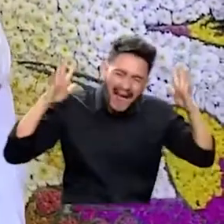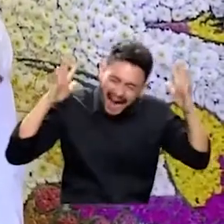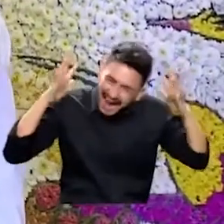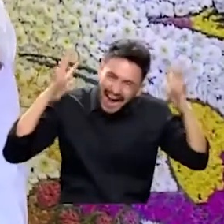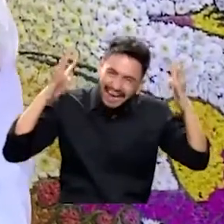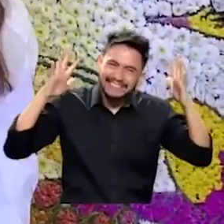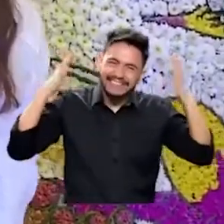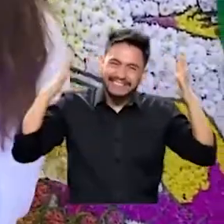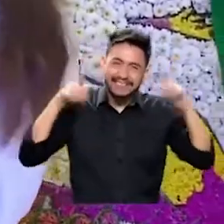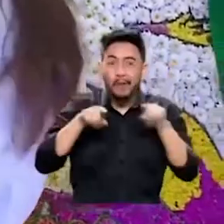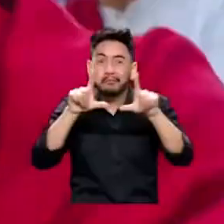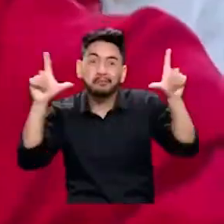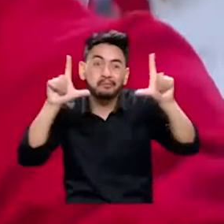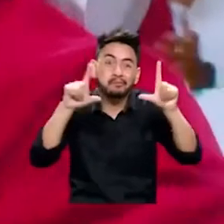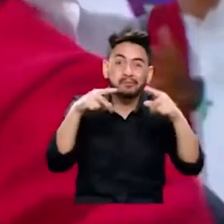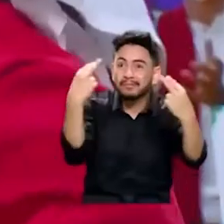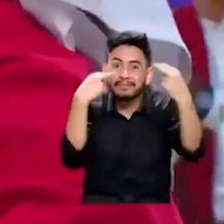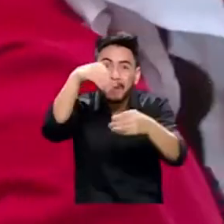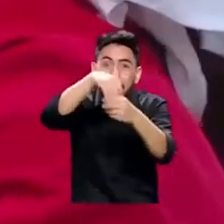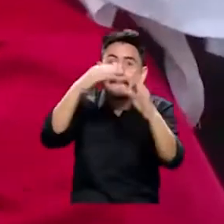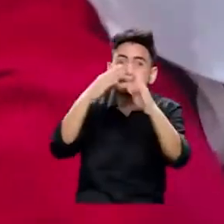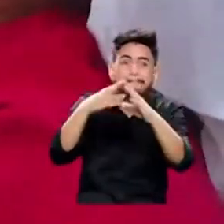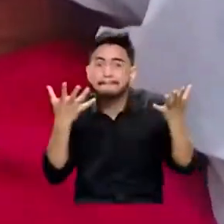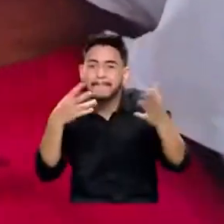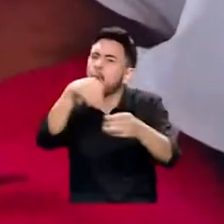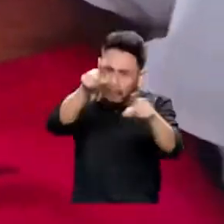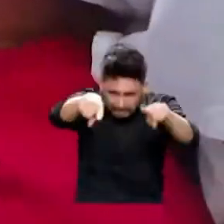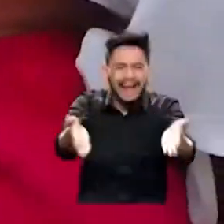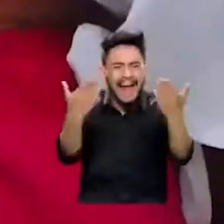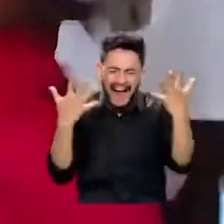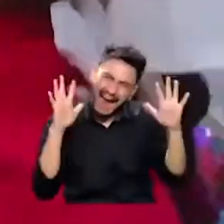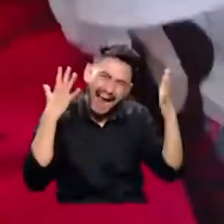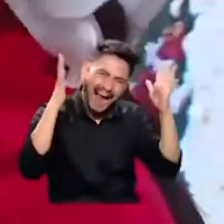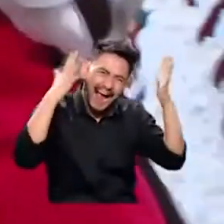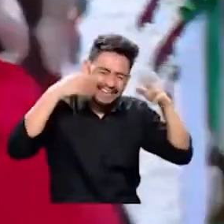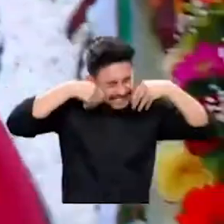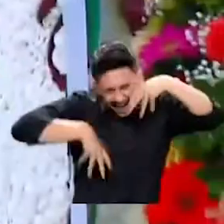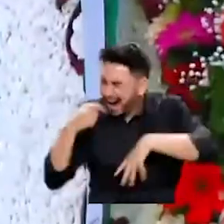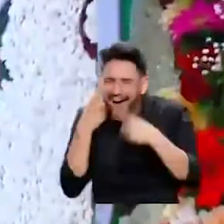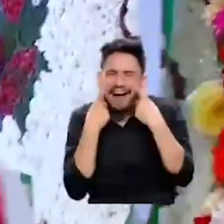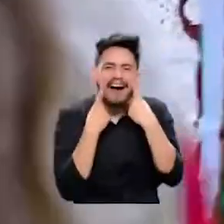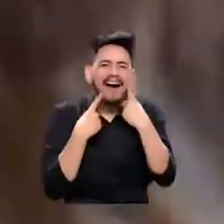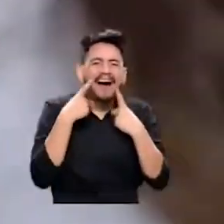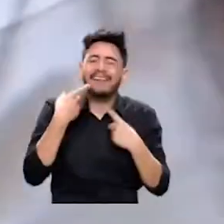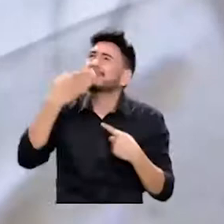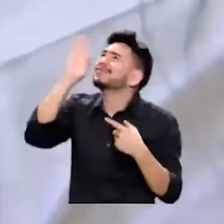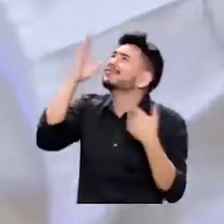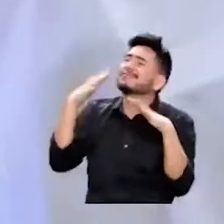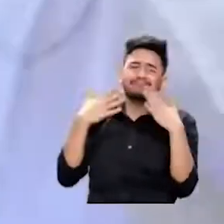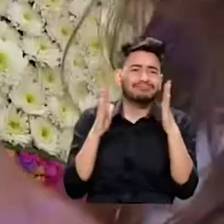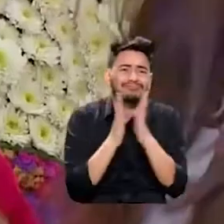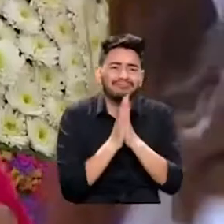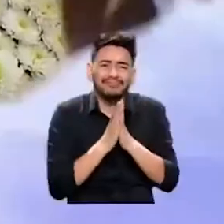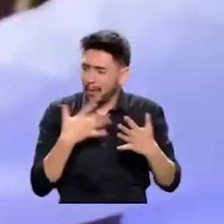un segundo lugar que nos llena de emoción, está llorando y se lo dedica a Dios, al cielo, Carmen Cecilia Londoño,